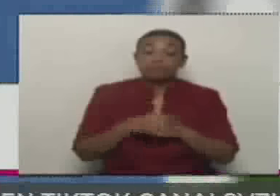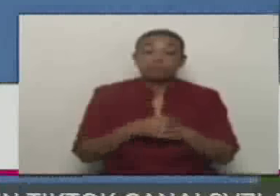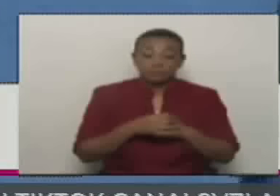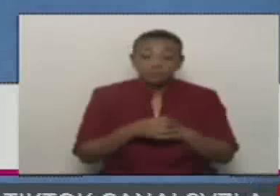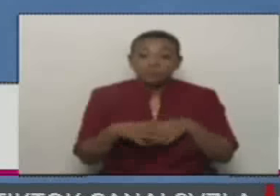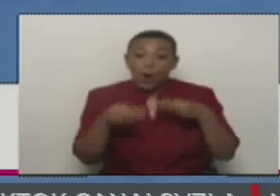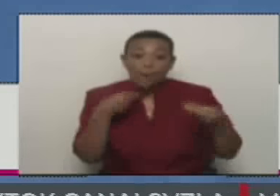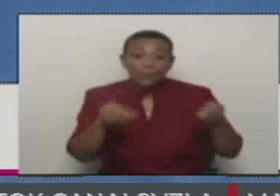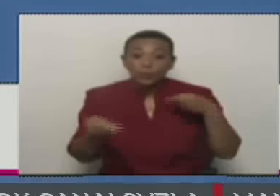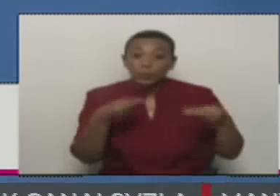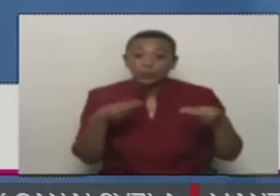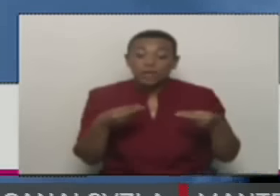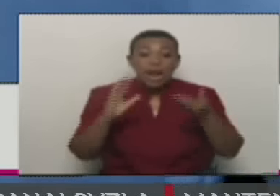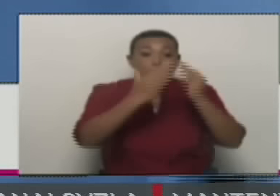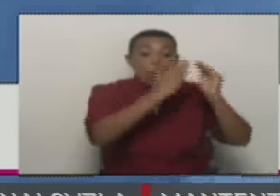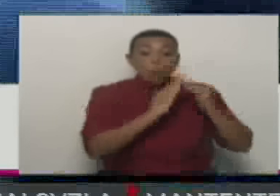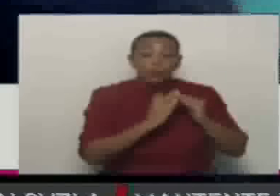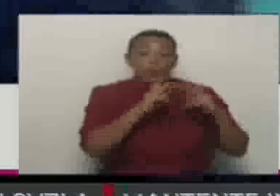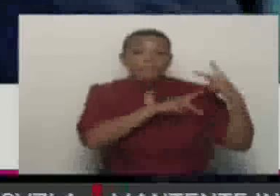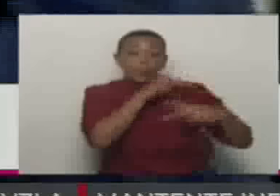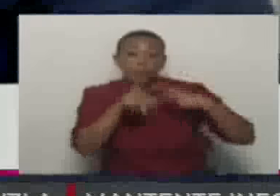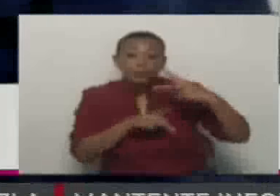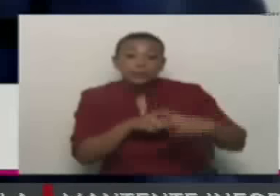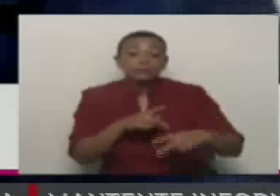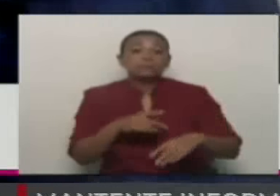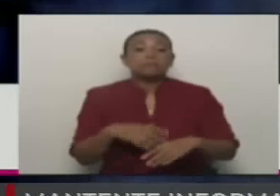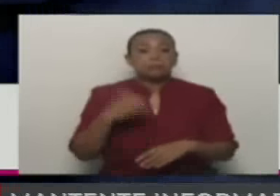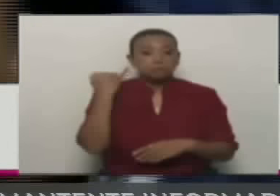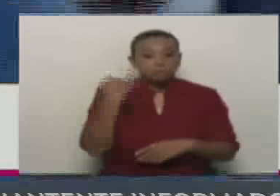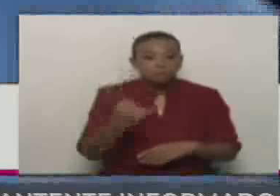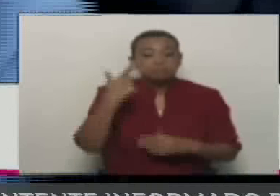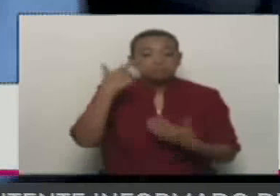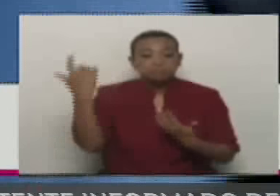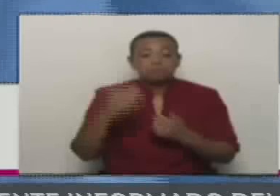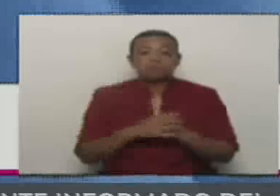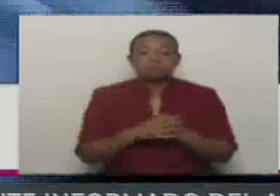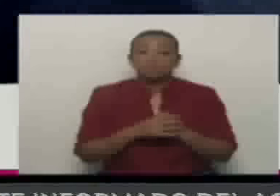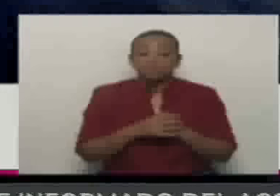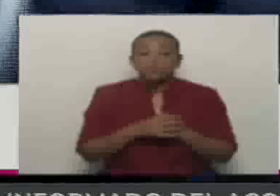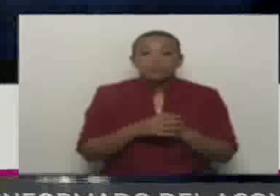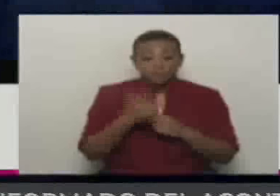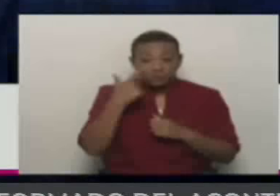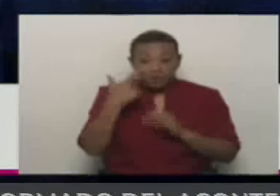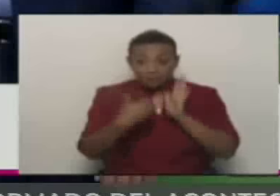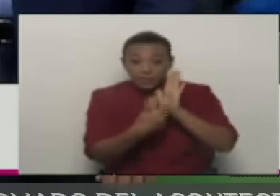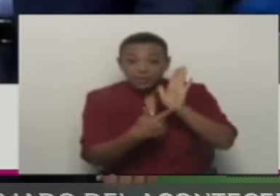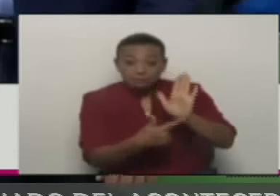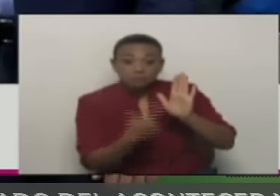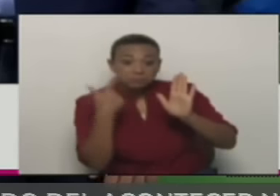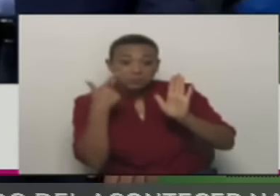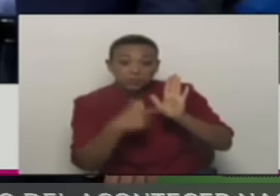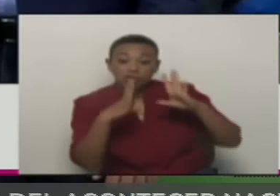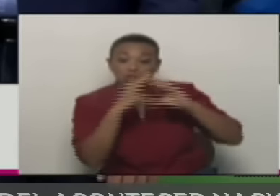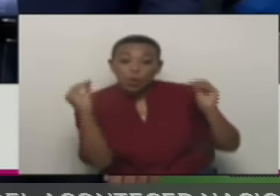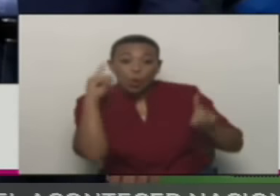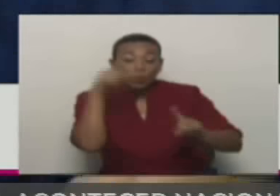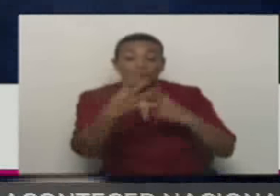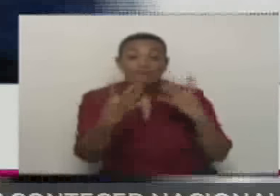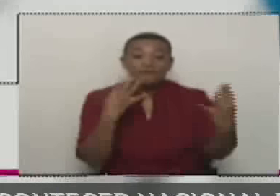en este plan. Las comunas productivas. Los artesanos a través de la Gran Misión Bio Venezuela. Artesanos, ¿ah? Todo lo que son las